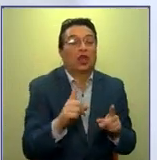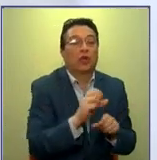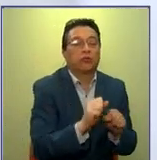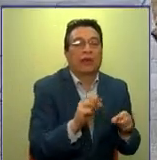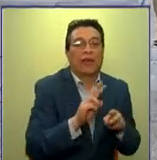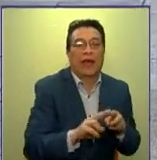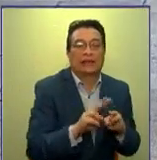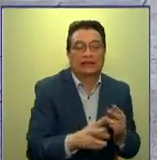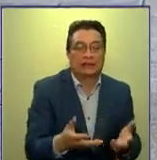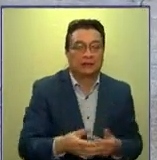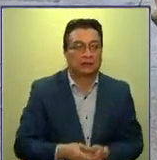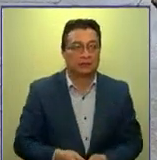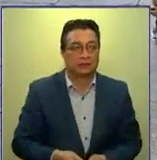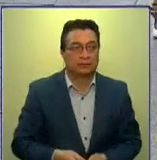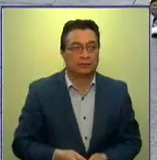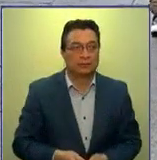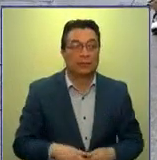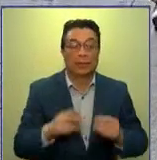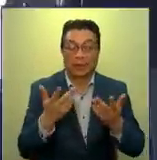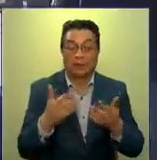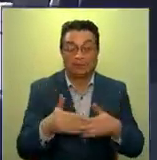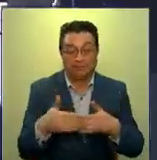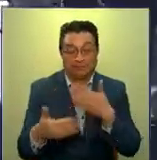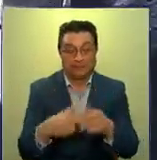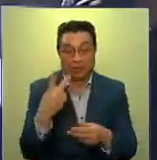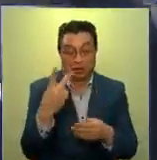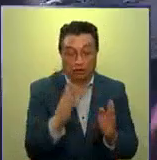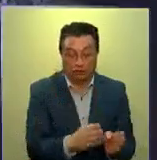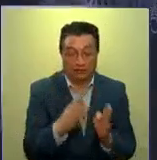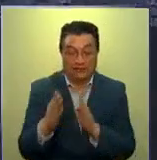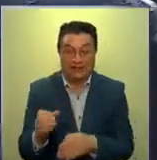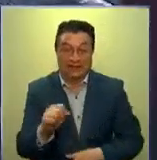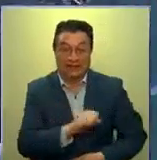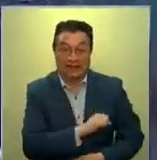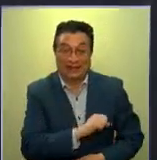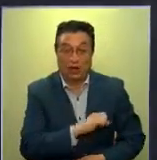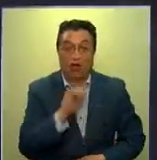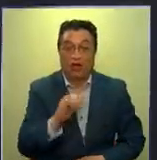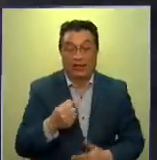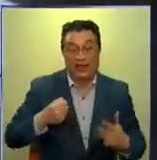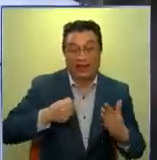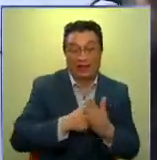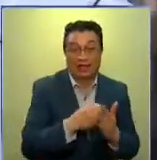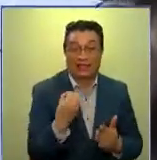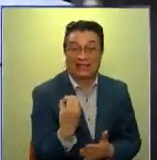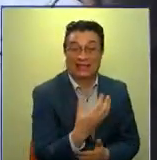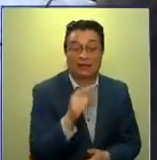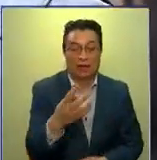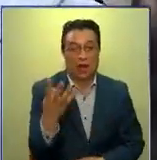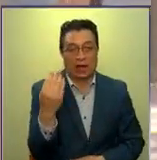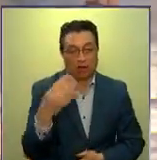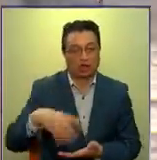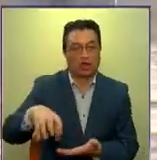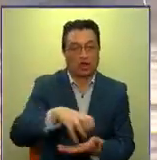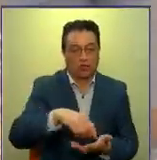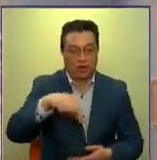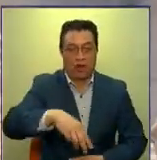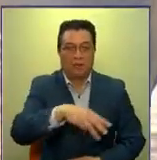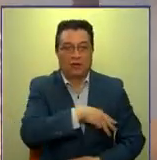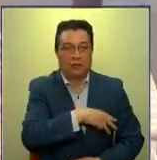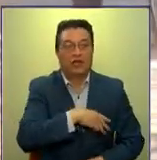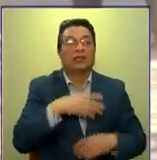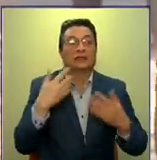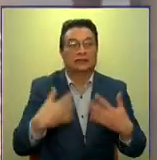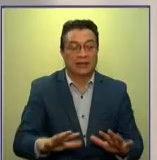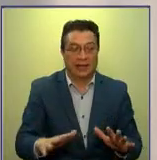en esta etapa. Con el paso a la fase 2 de Santiago y Estación Central, serán 14 comunas en la región metropolitana en esta